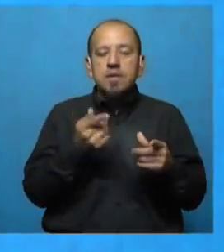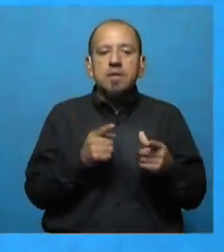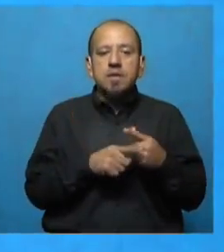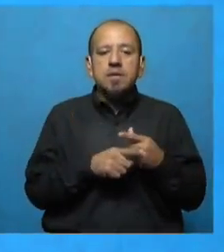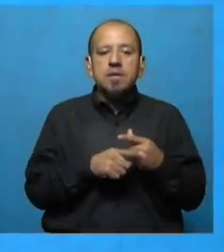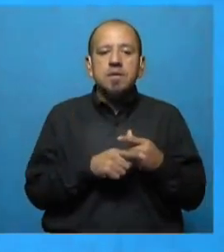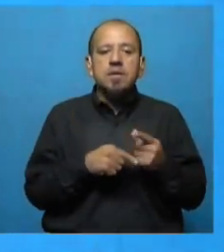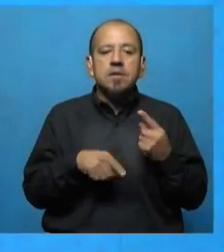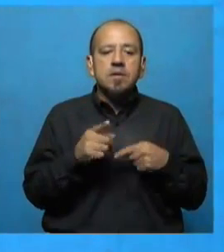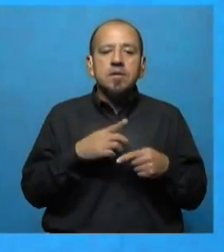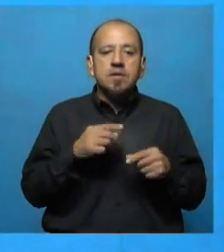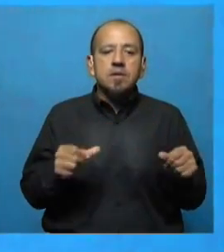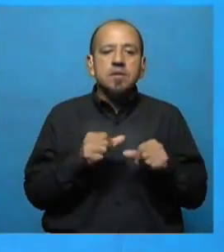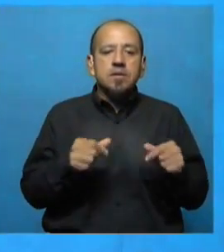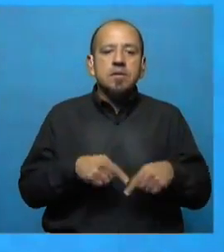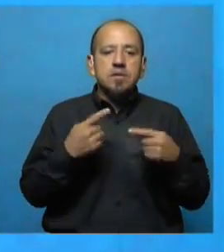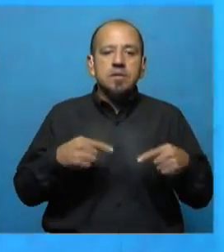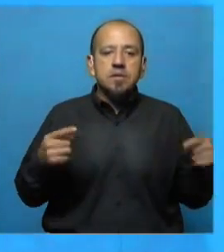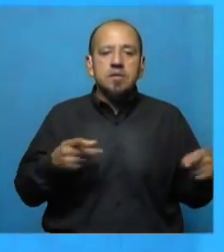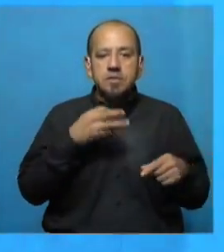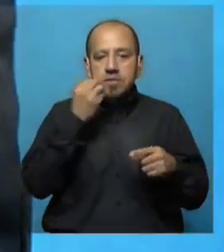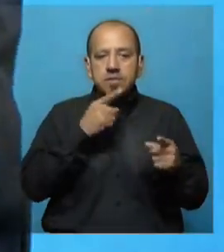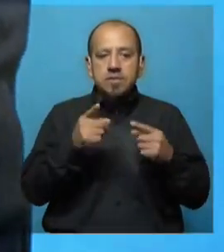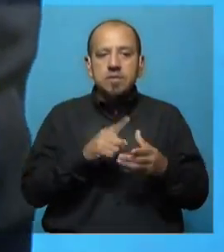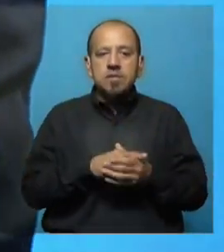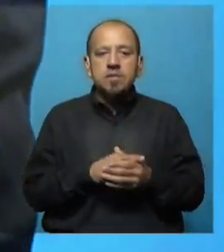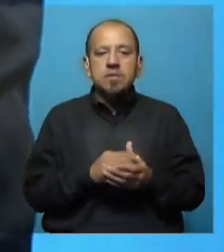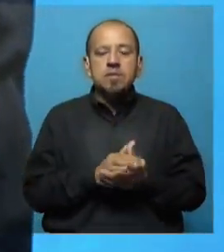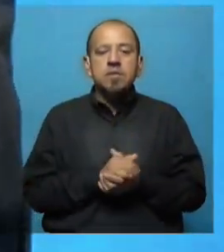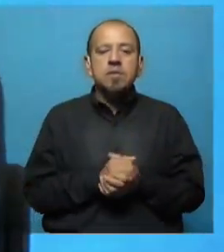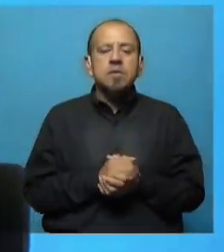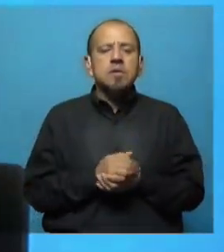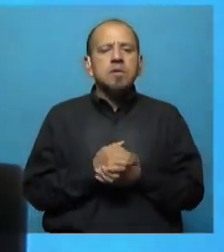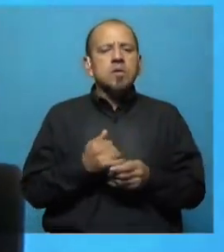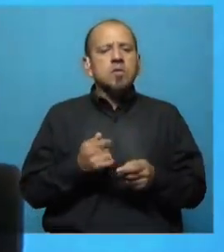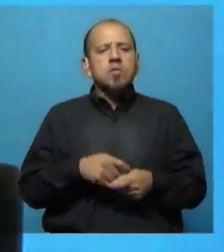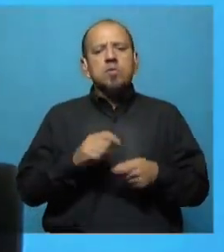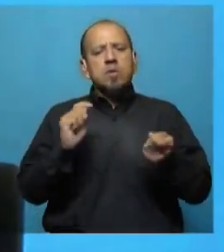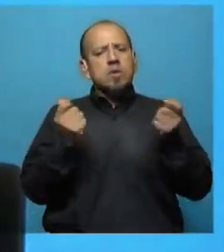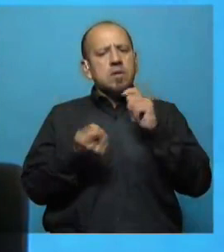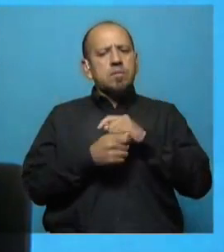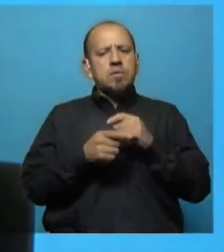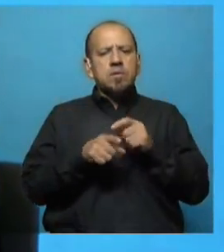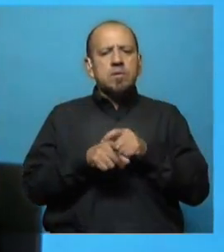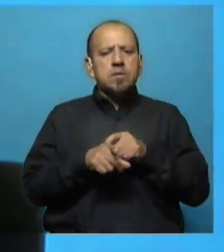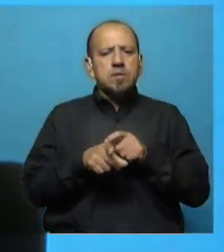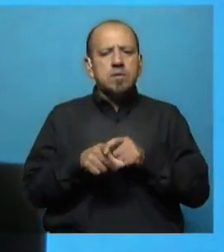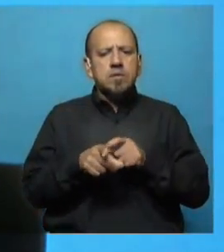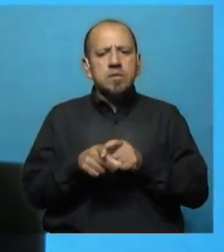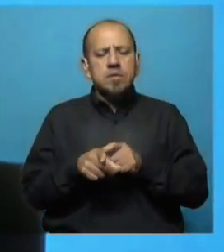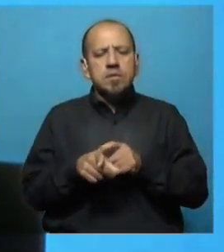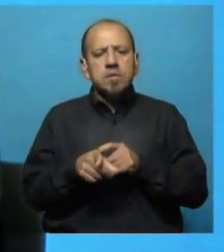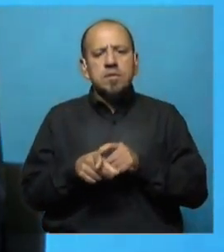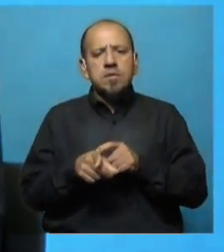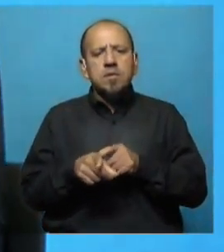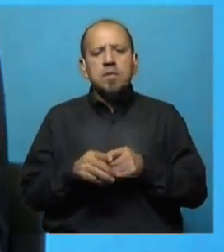pero me han hecho cosas buenas y cosas no tan buenas Cómo fue el cambio porque venías de un par de temporadas